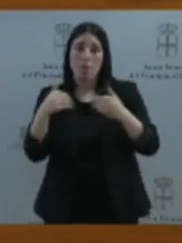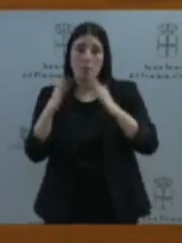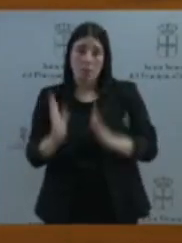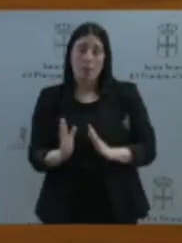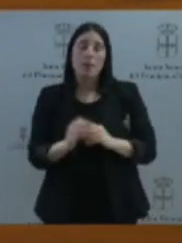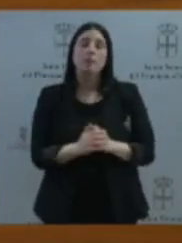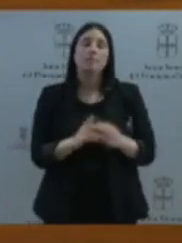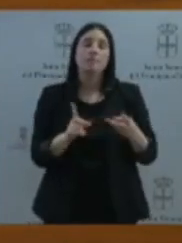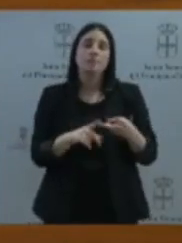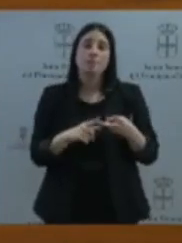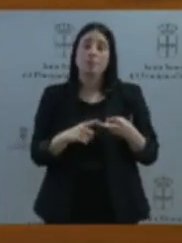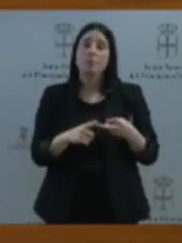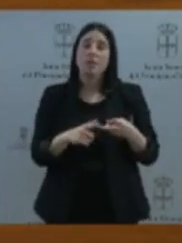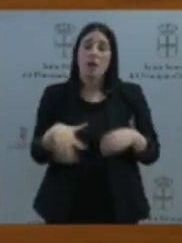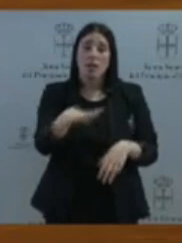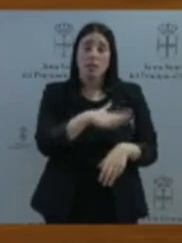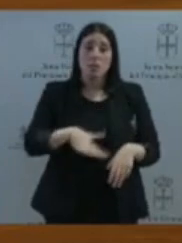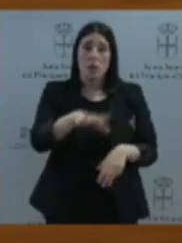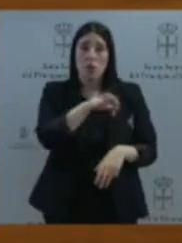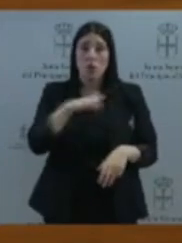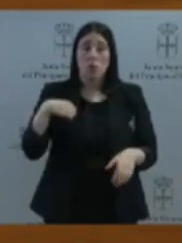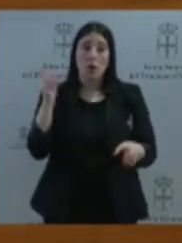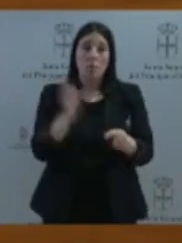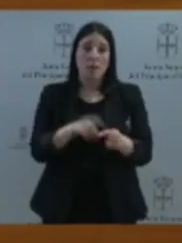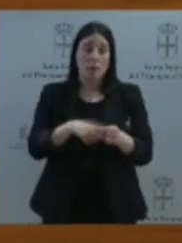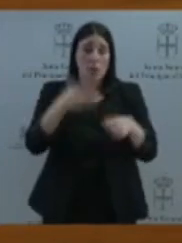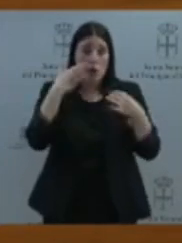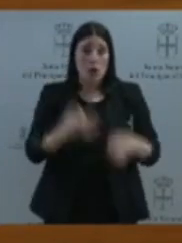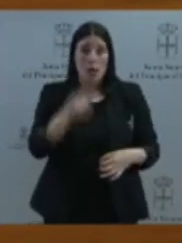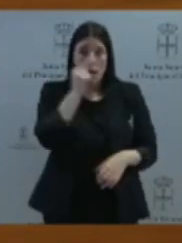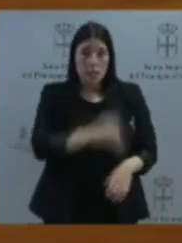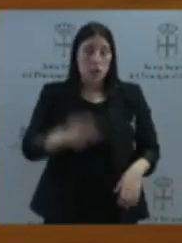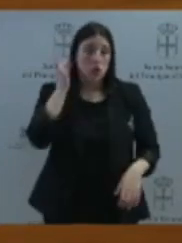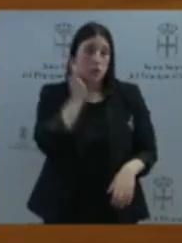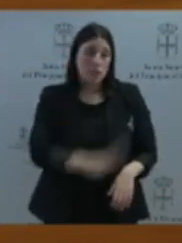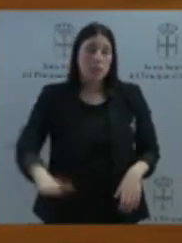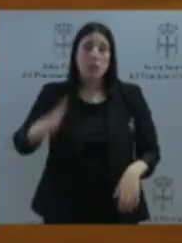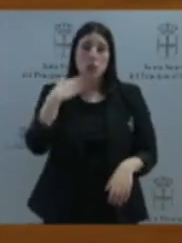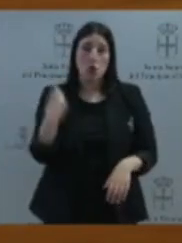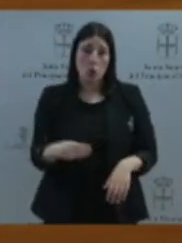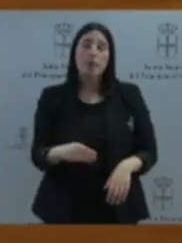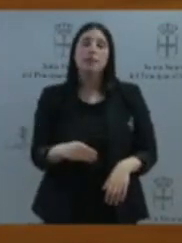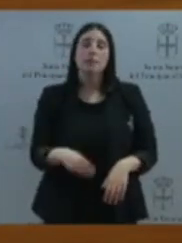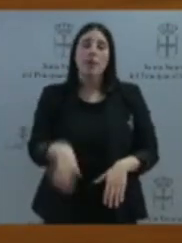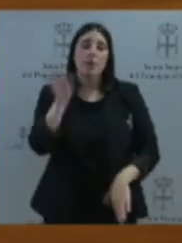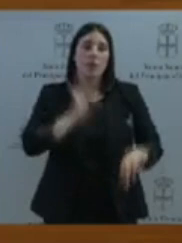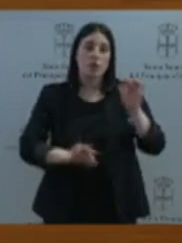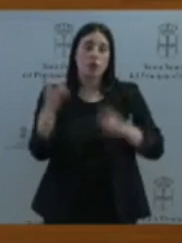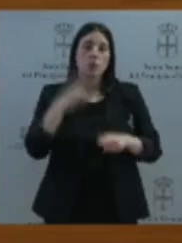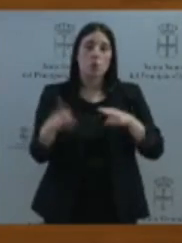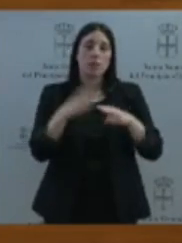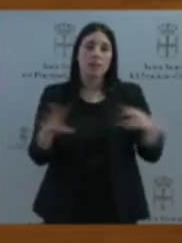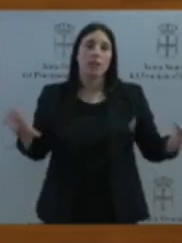autonómicos de participación real de niños, niñas y adolescentes en la toma de decisiones políticas relacionadas con temas que les